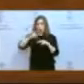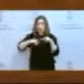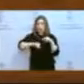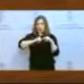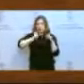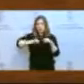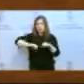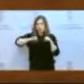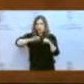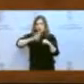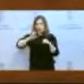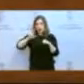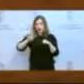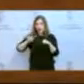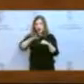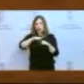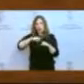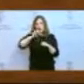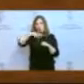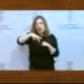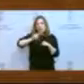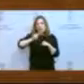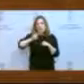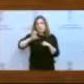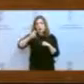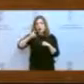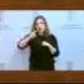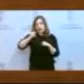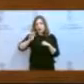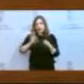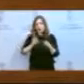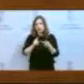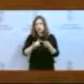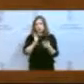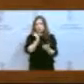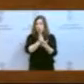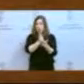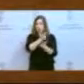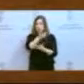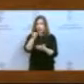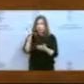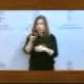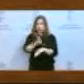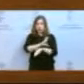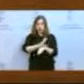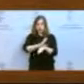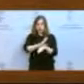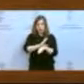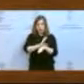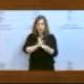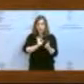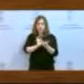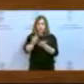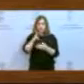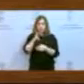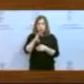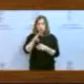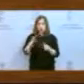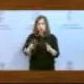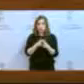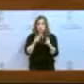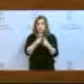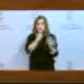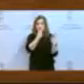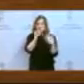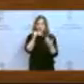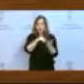mayores de Lera en la localidad de Navelgas, el abono de las deudas que tiene la Consejería de Servicios y Derechos Sociales de 60.000 euros